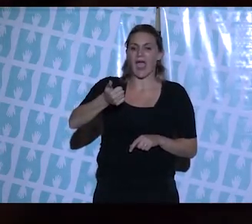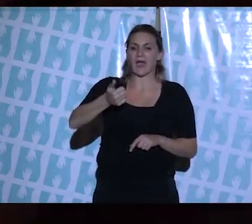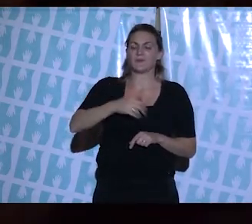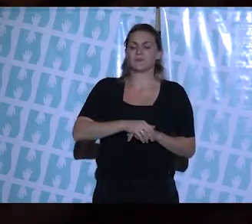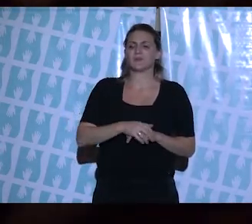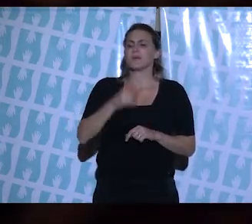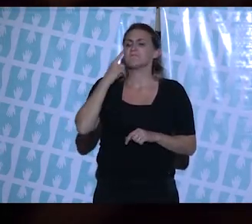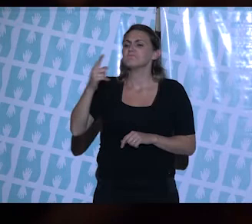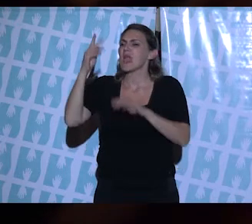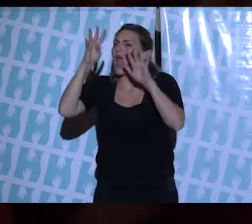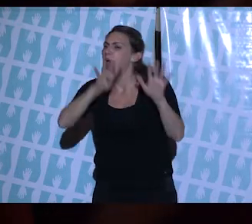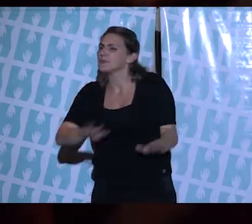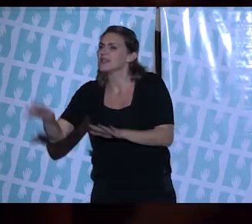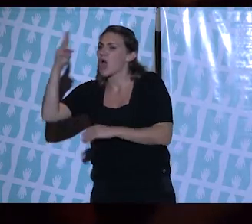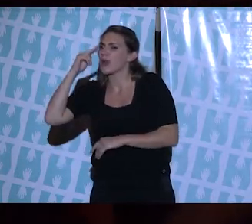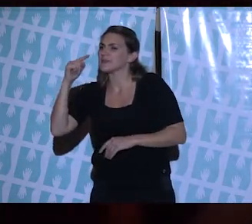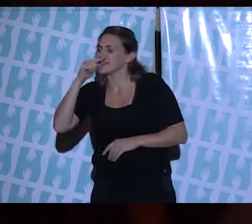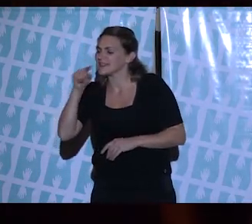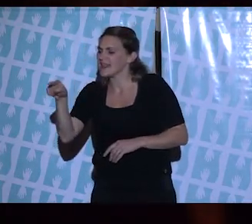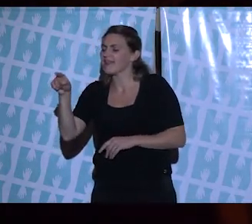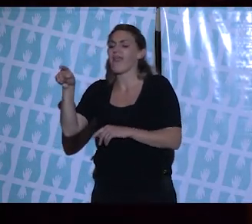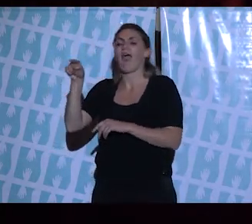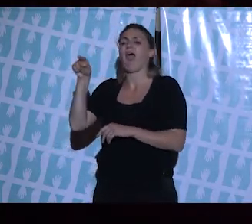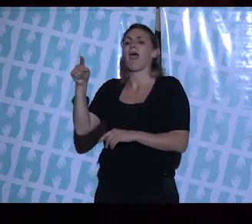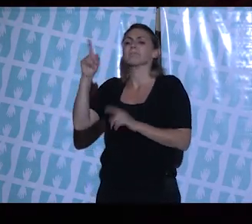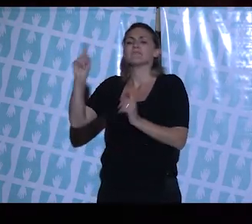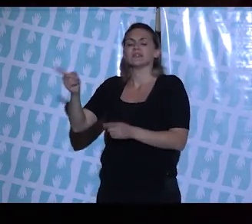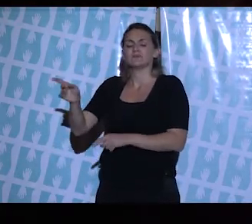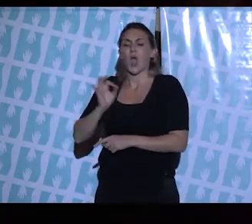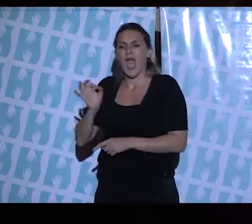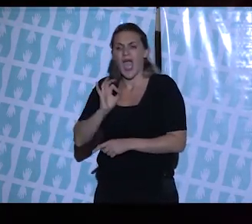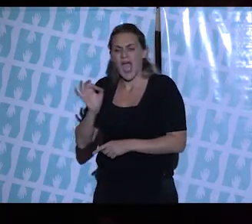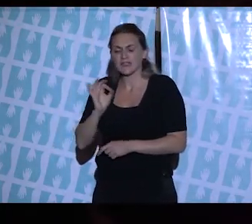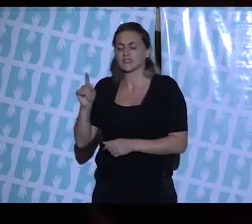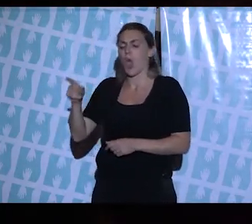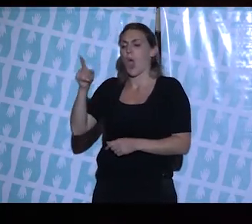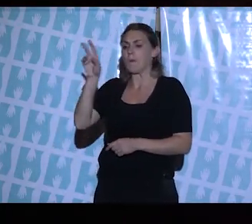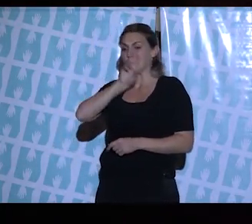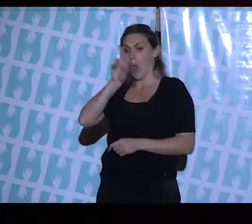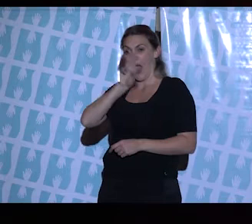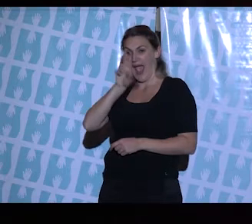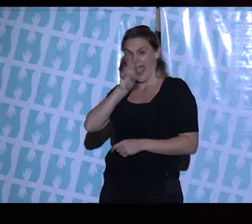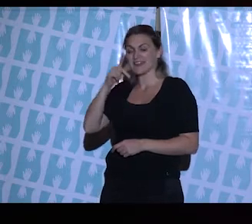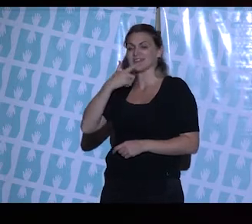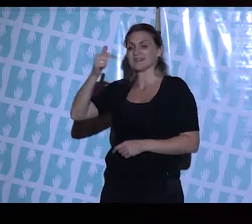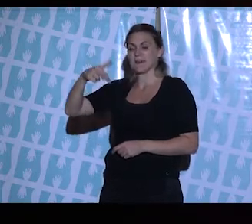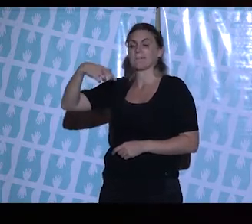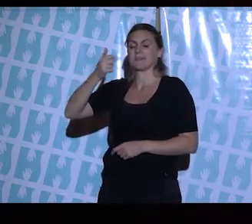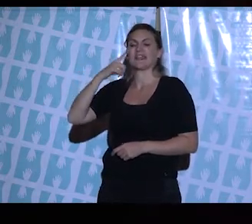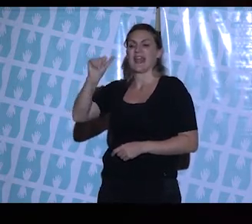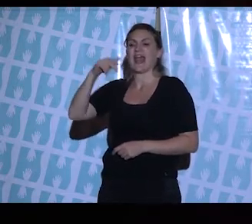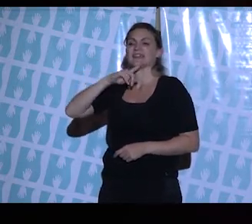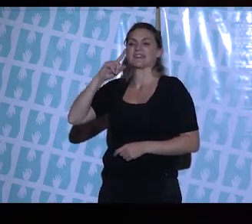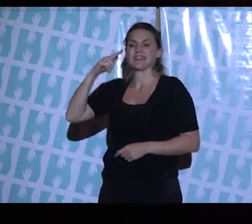1997, una investigadora italiana, Maria Grazia Spilantini, descubre